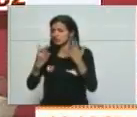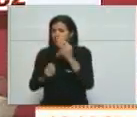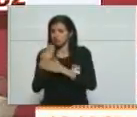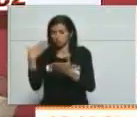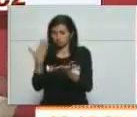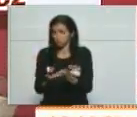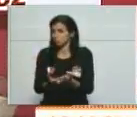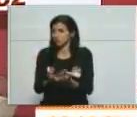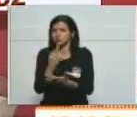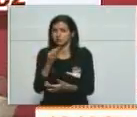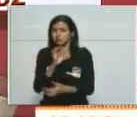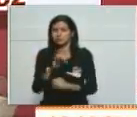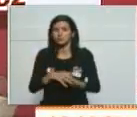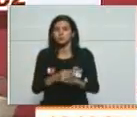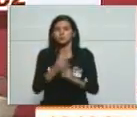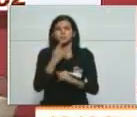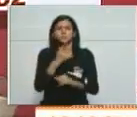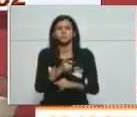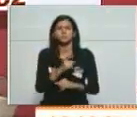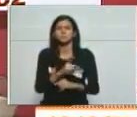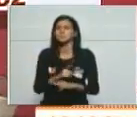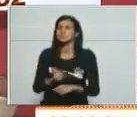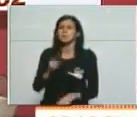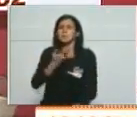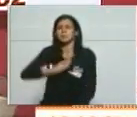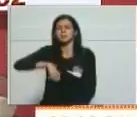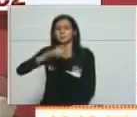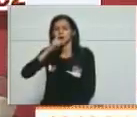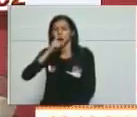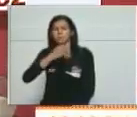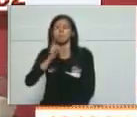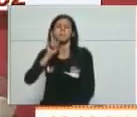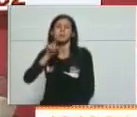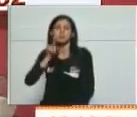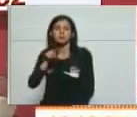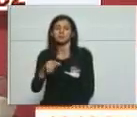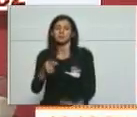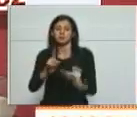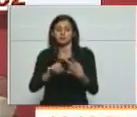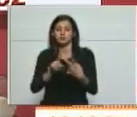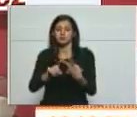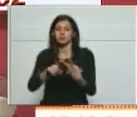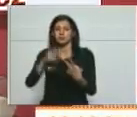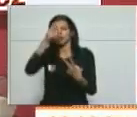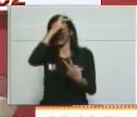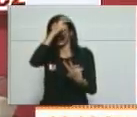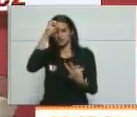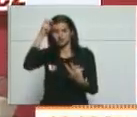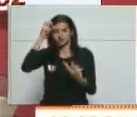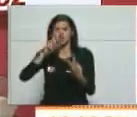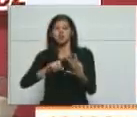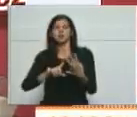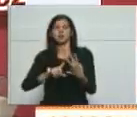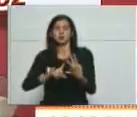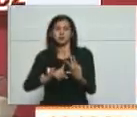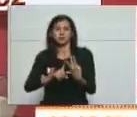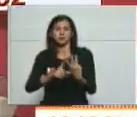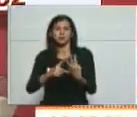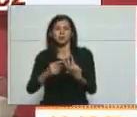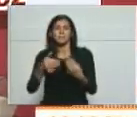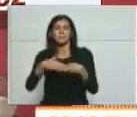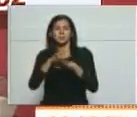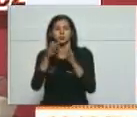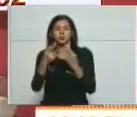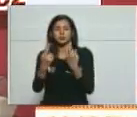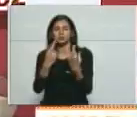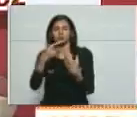Confirmó, desmintiendo al presidente de la República, Nicolás Maduro, a la canciller de la República, Delcy Rodríguez, al ministro del Poder Popular para Relaciones Exteriores,